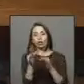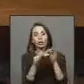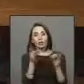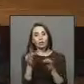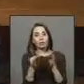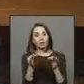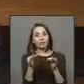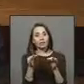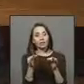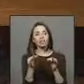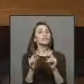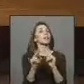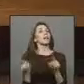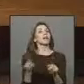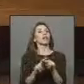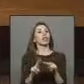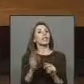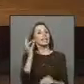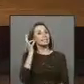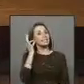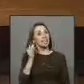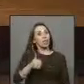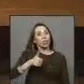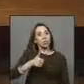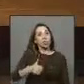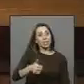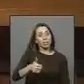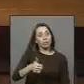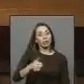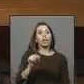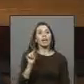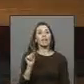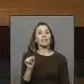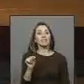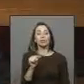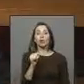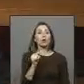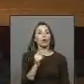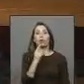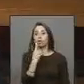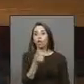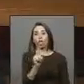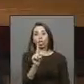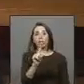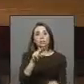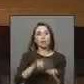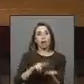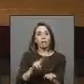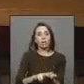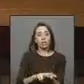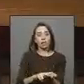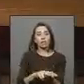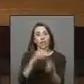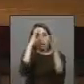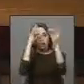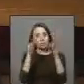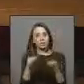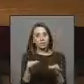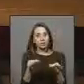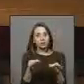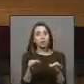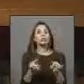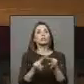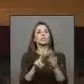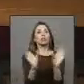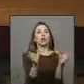que se hacen respecto a la conducta de la electora son afirmaciones absolutamente faltas a la verdad. Las decisiones se tomaron por un